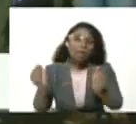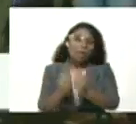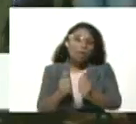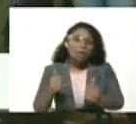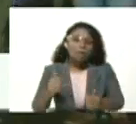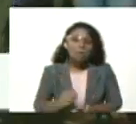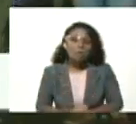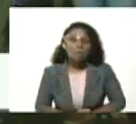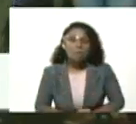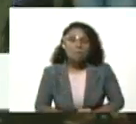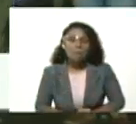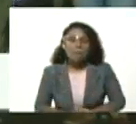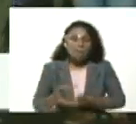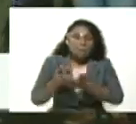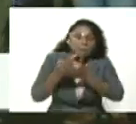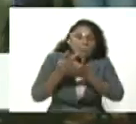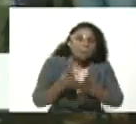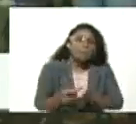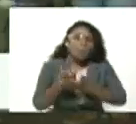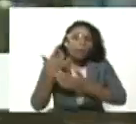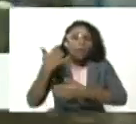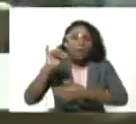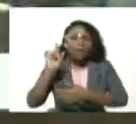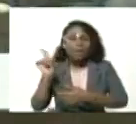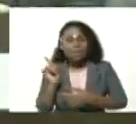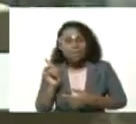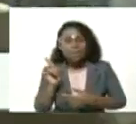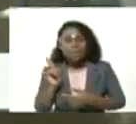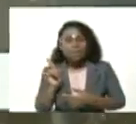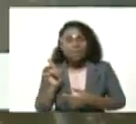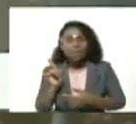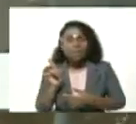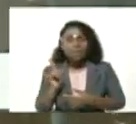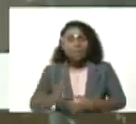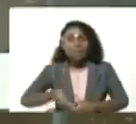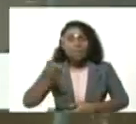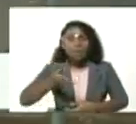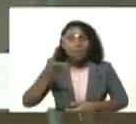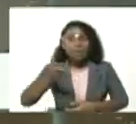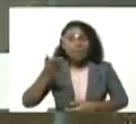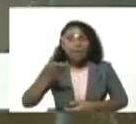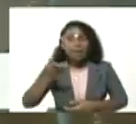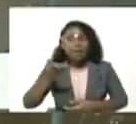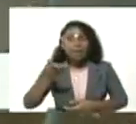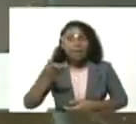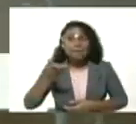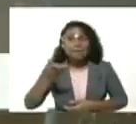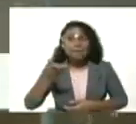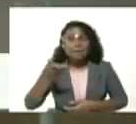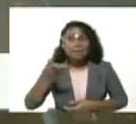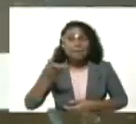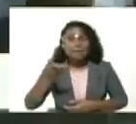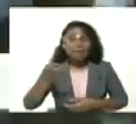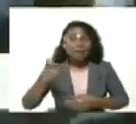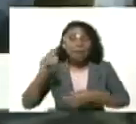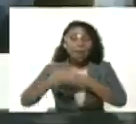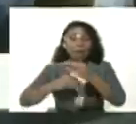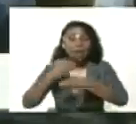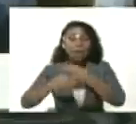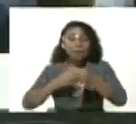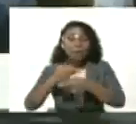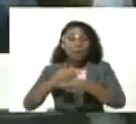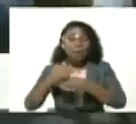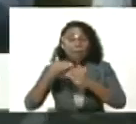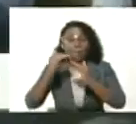el peso que ha tenido esta importante descarga pluviométrica hasta en los